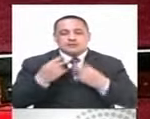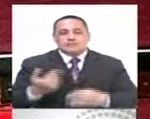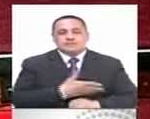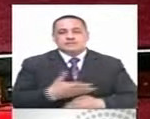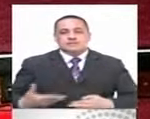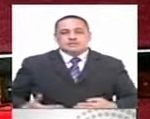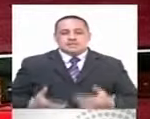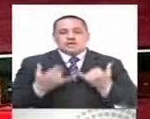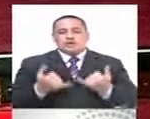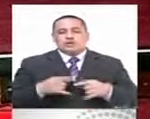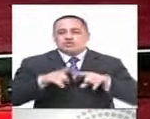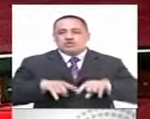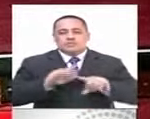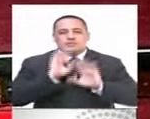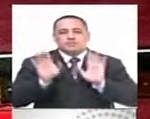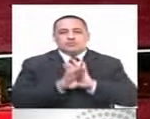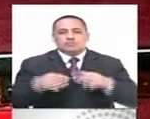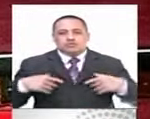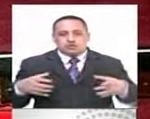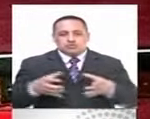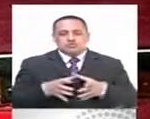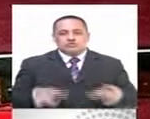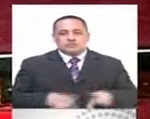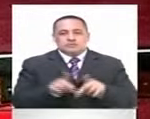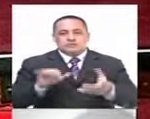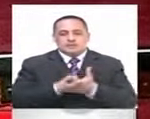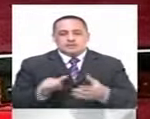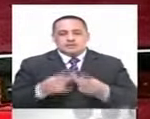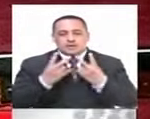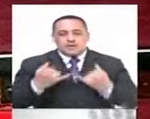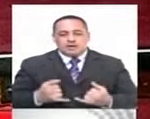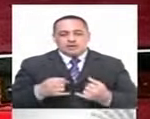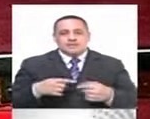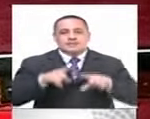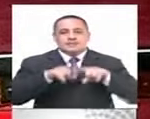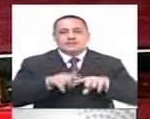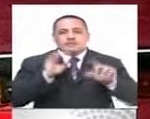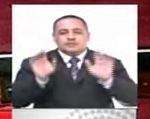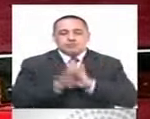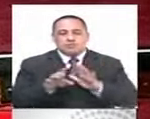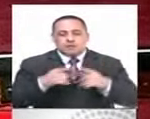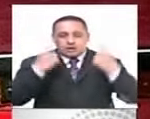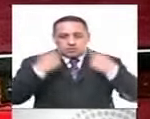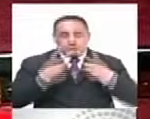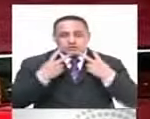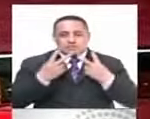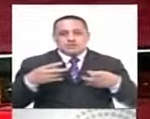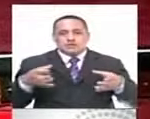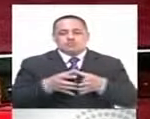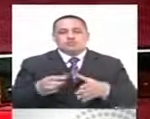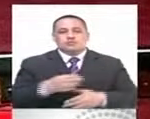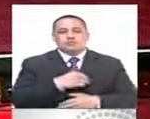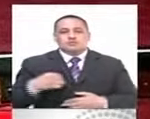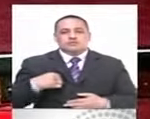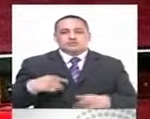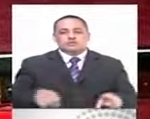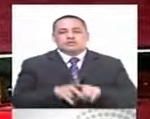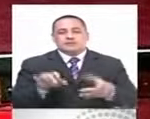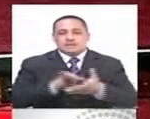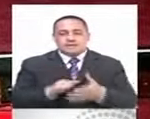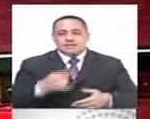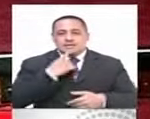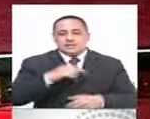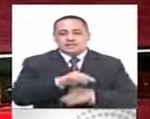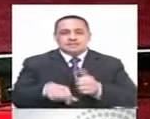vacancia no depende de nosotros, la vacancia depende del comportamiento y lo que haga el Ejecutivo, y atrás de